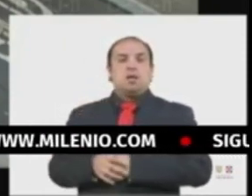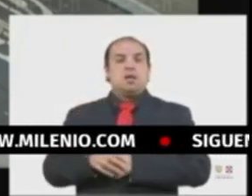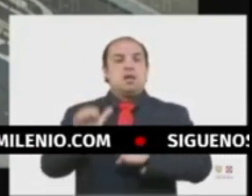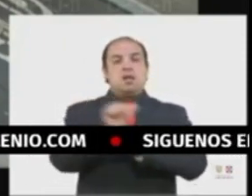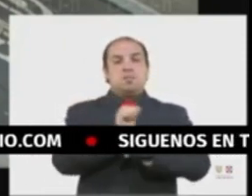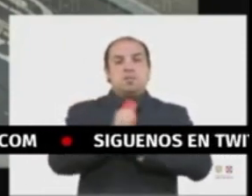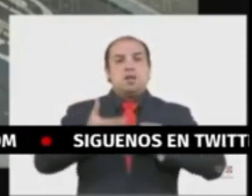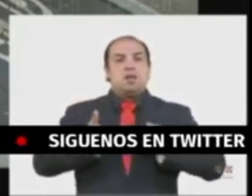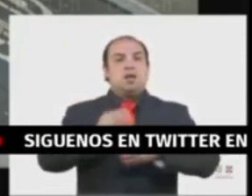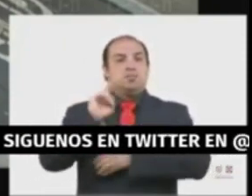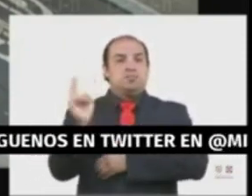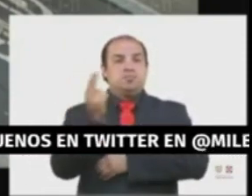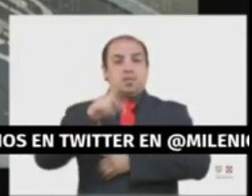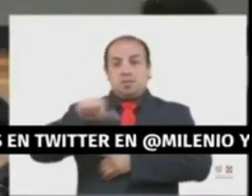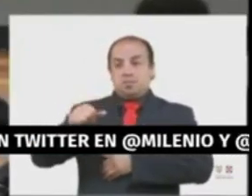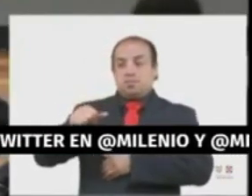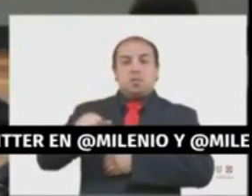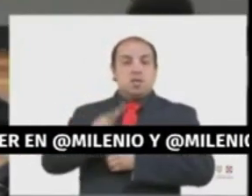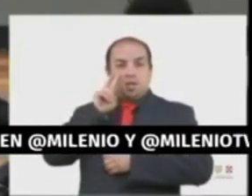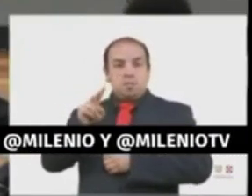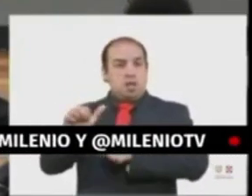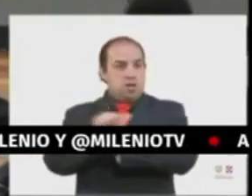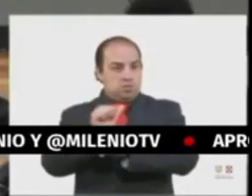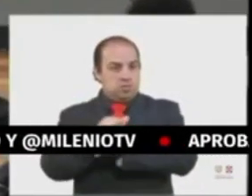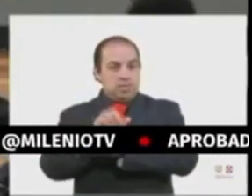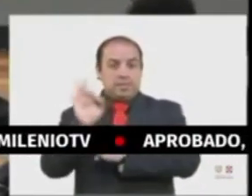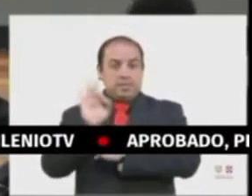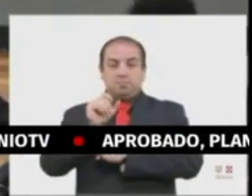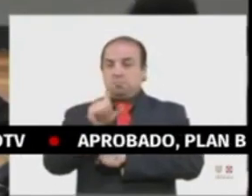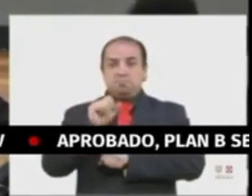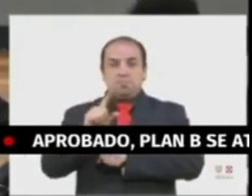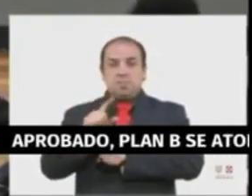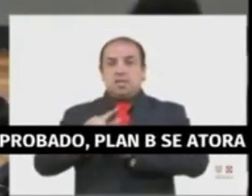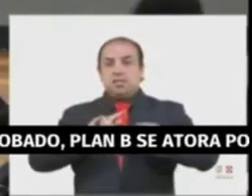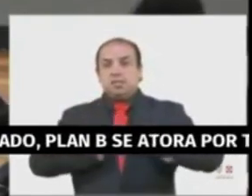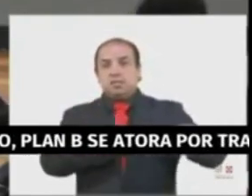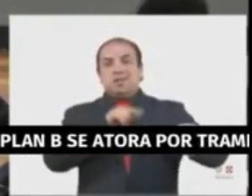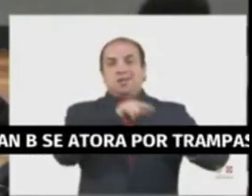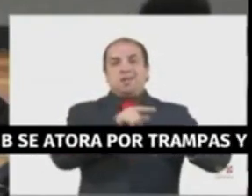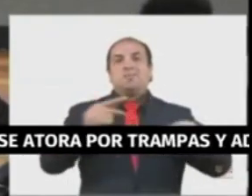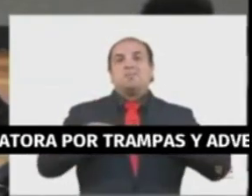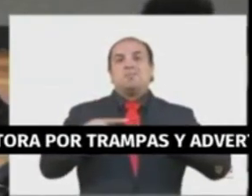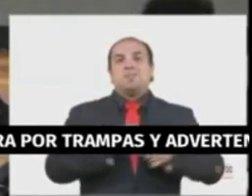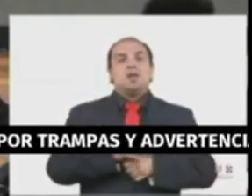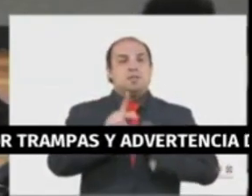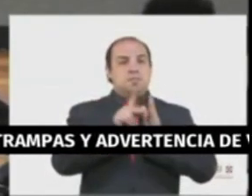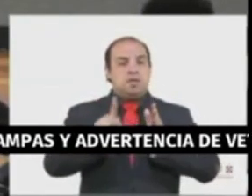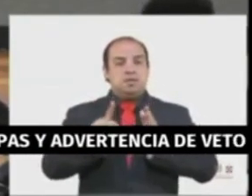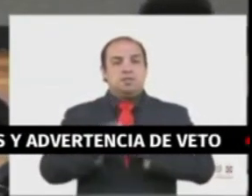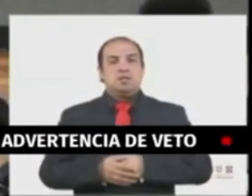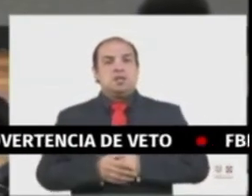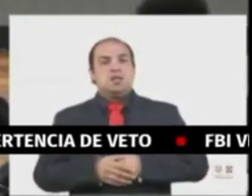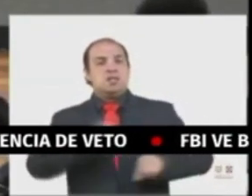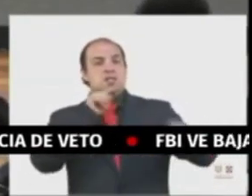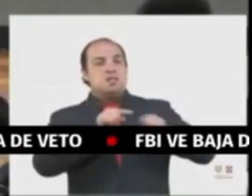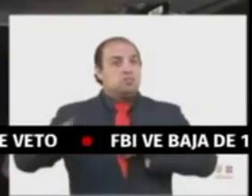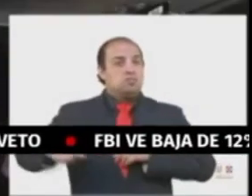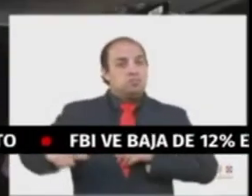el atentado que sufrió el periodista Ciro Gómez Leiva ayer a las 11:10 aproximadamente. Recuperamos el audio de esta